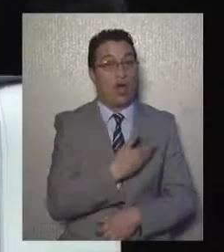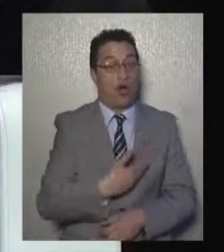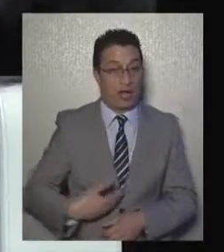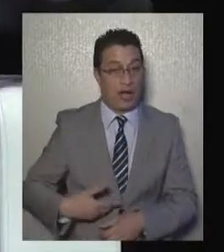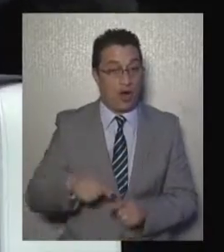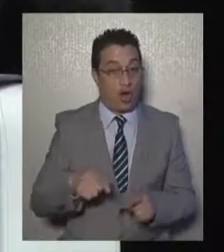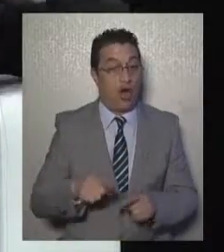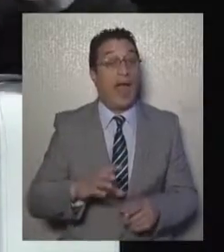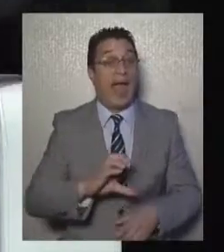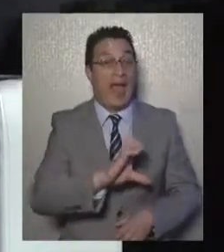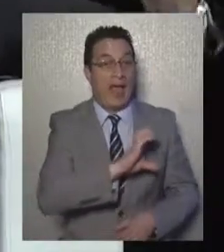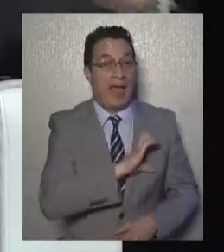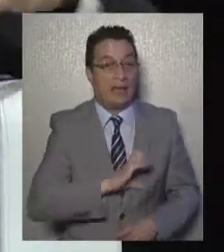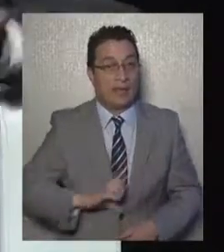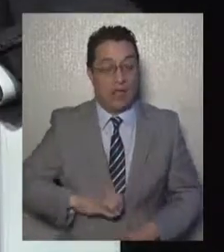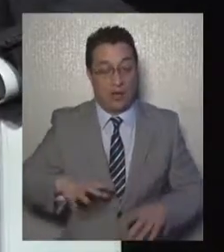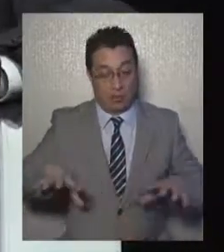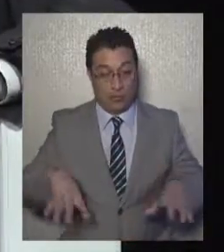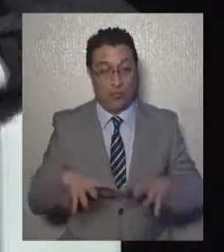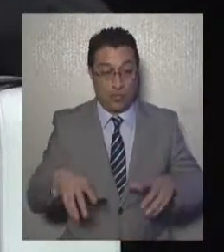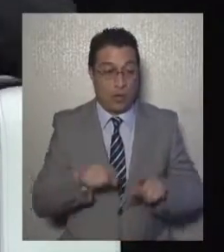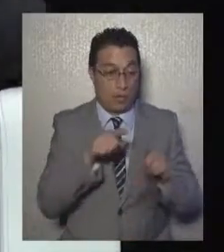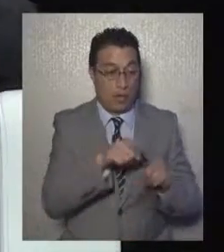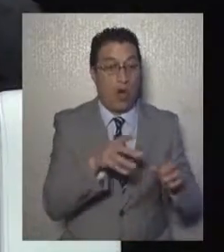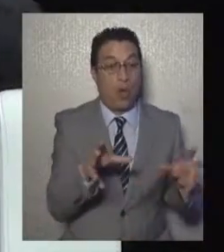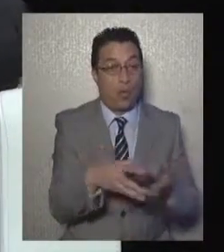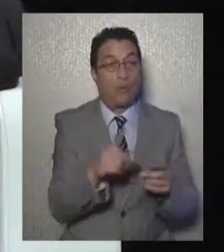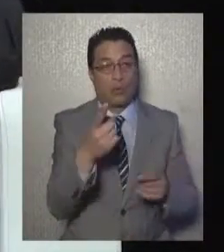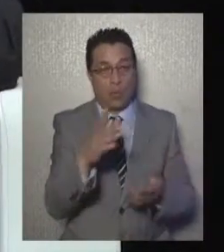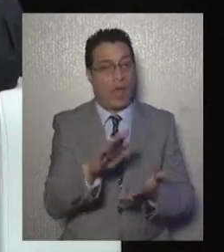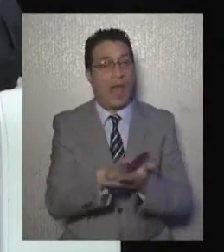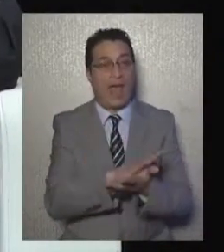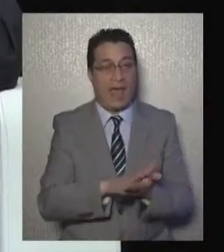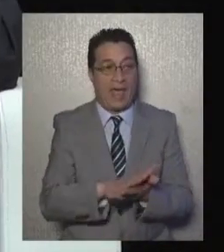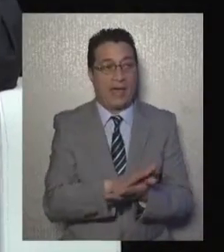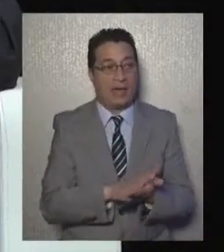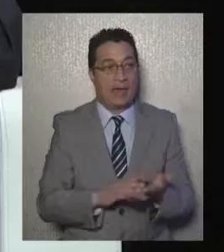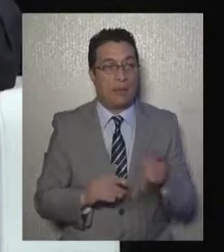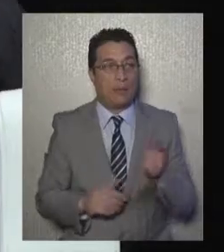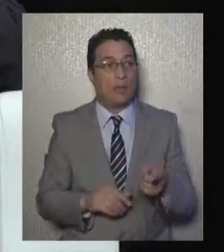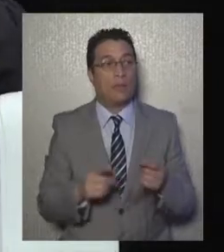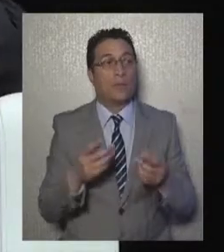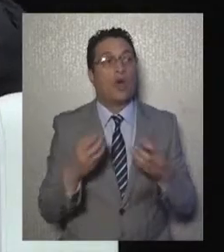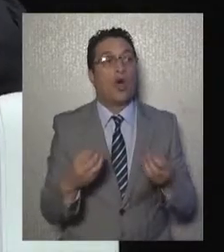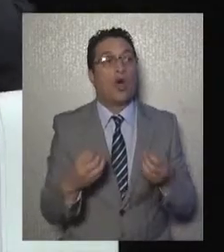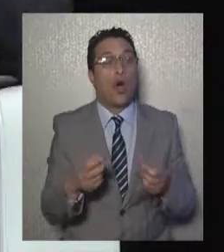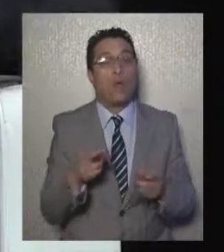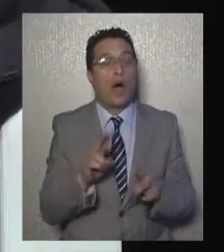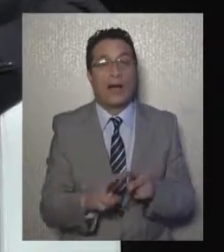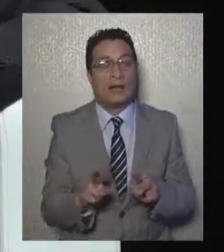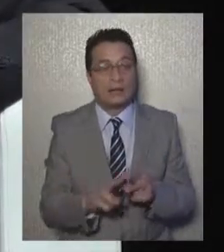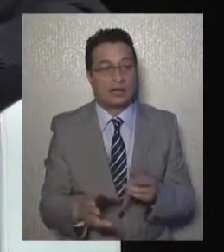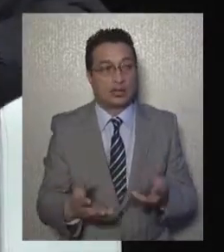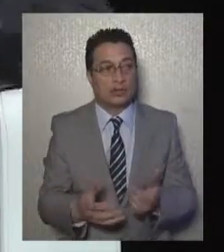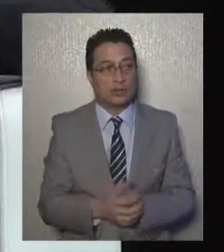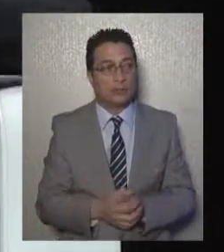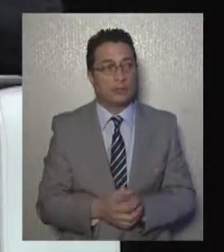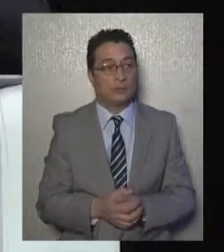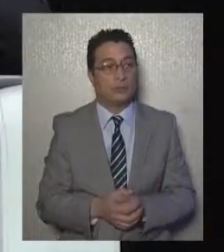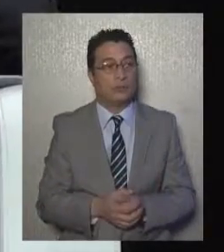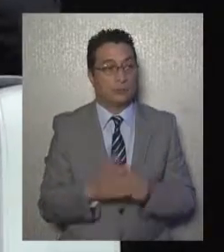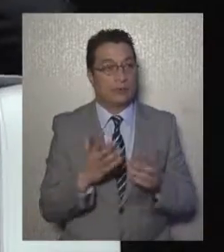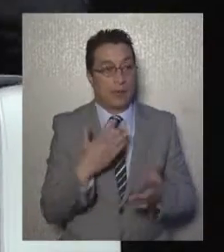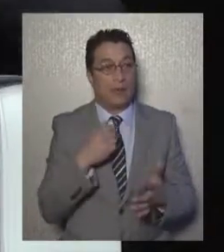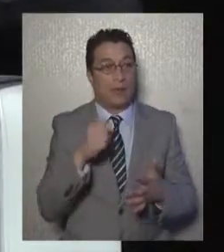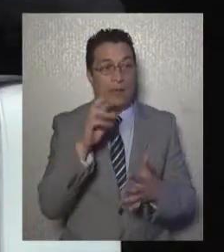Estado actúe en función de esos grupos. Déjame darte un ejemplo de cómo hacerlo. E